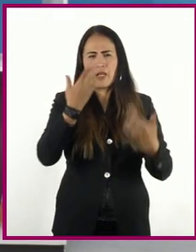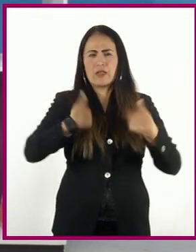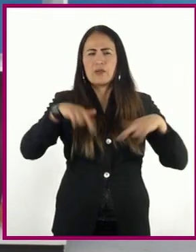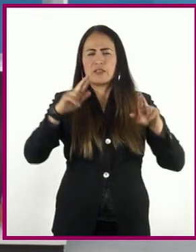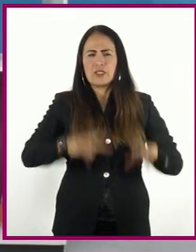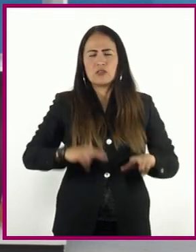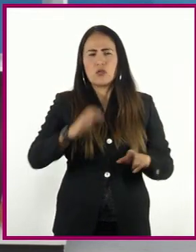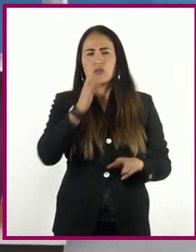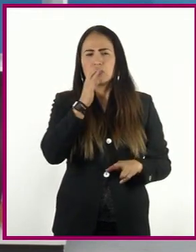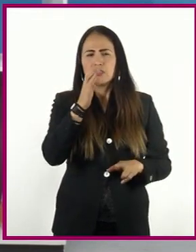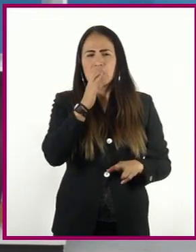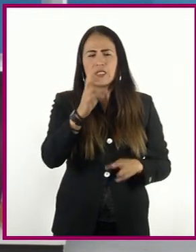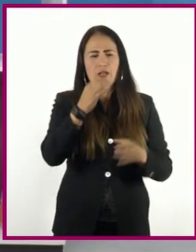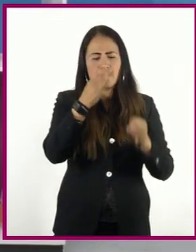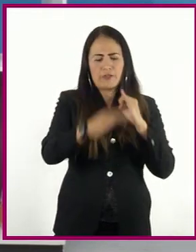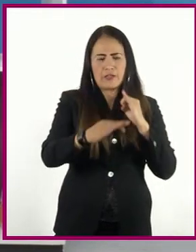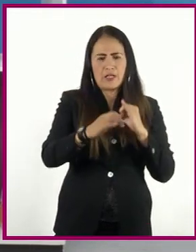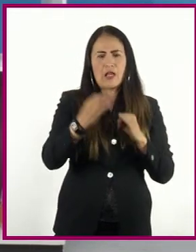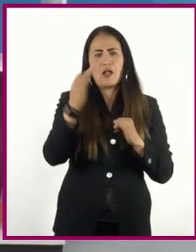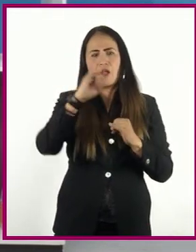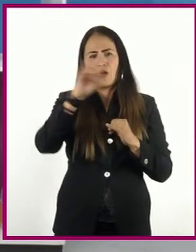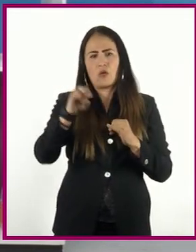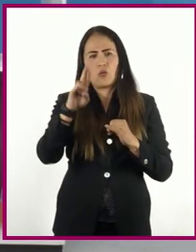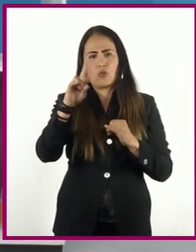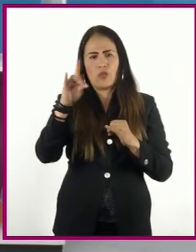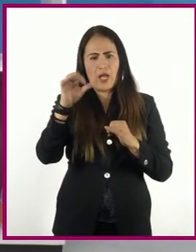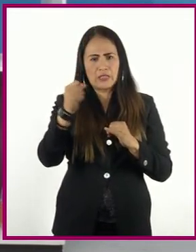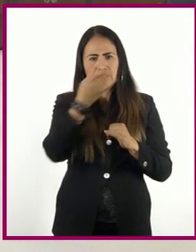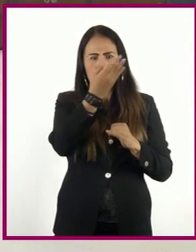Cena, la traición de Judas y la crucifixión.